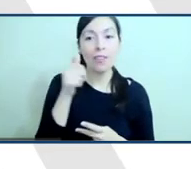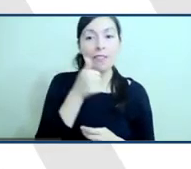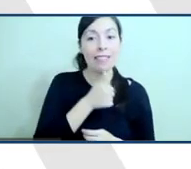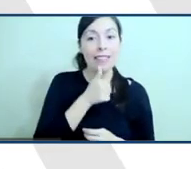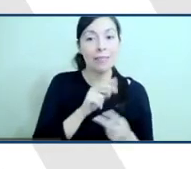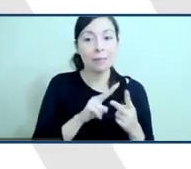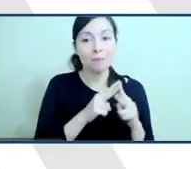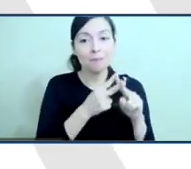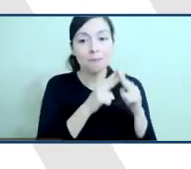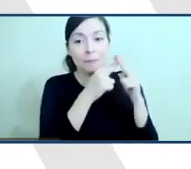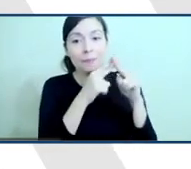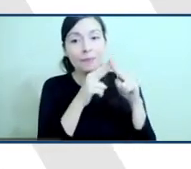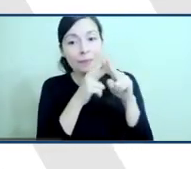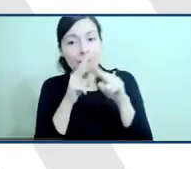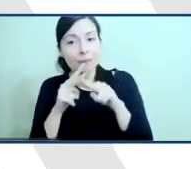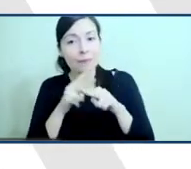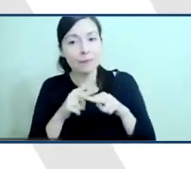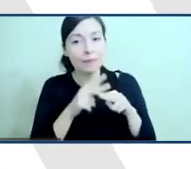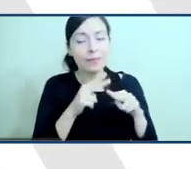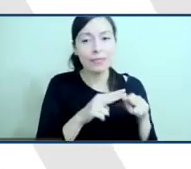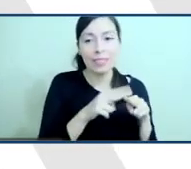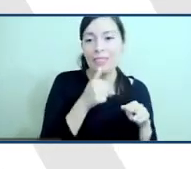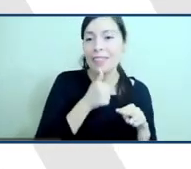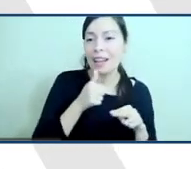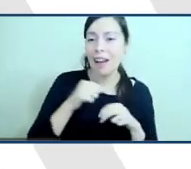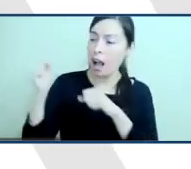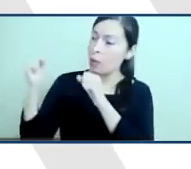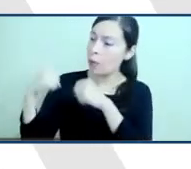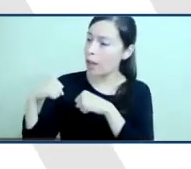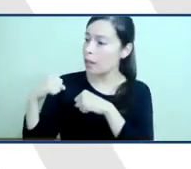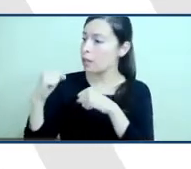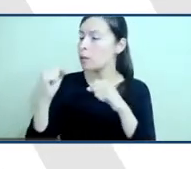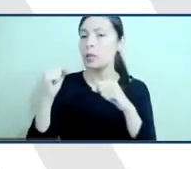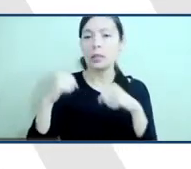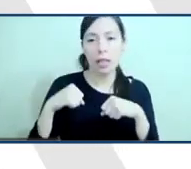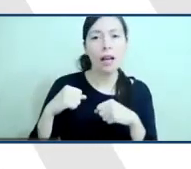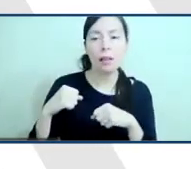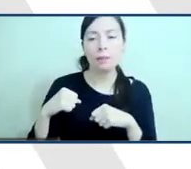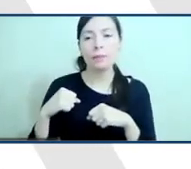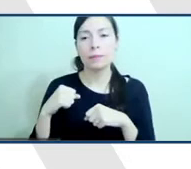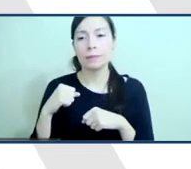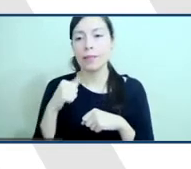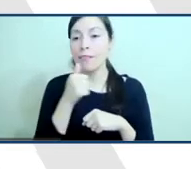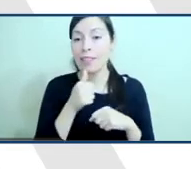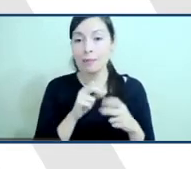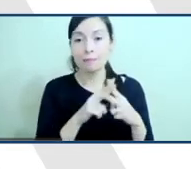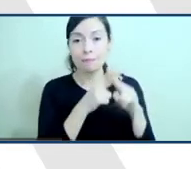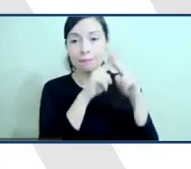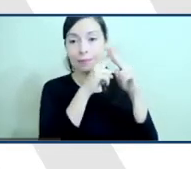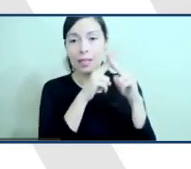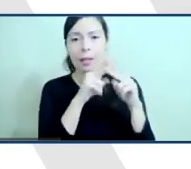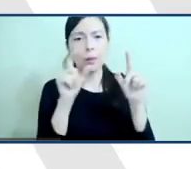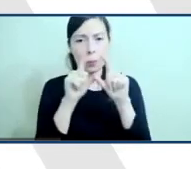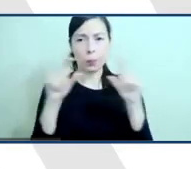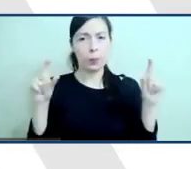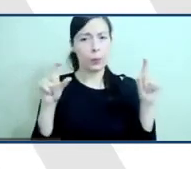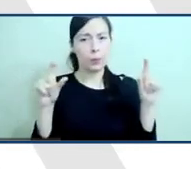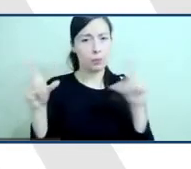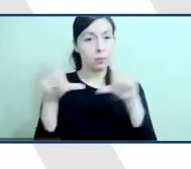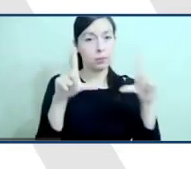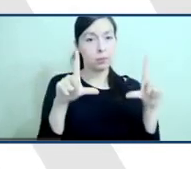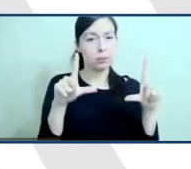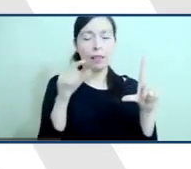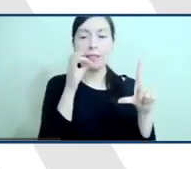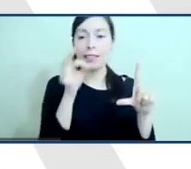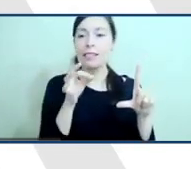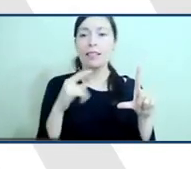haciendo los análisis de sitios, cerrando los acuerdos, etc. Entonces, ¿qué es lo que nos cuenta este párrafo? Nos dice, cuando la Unión